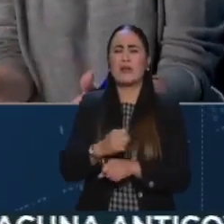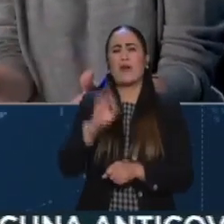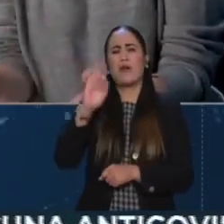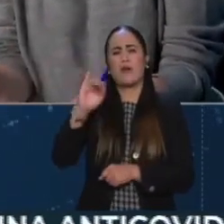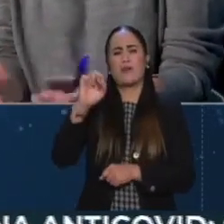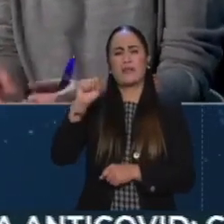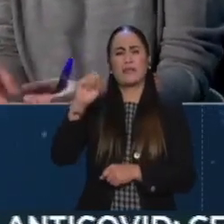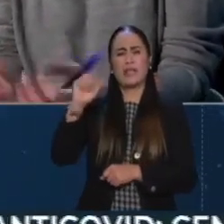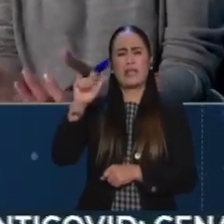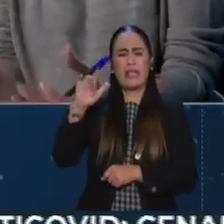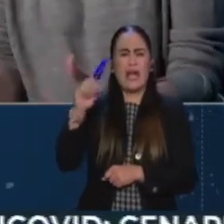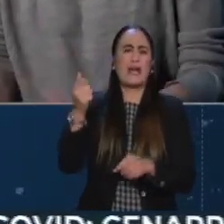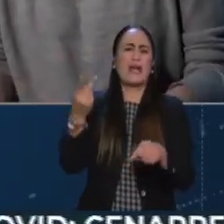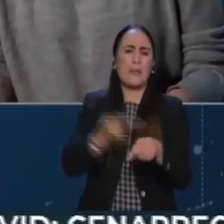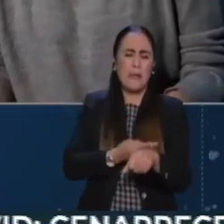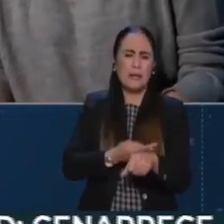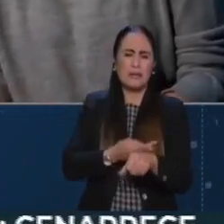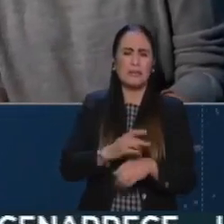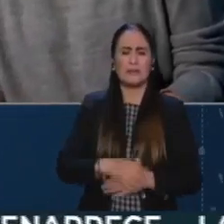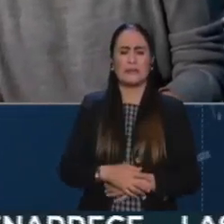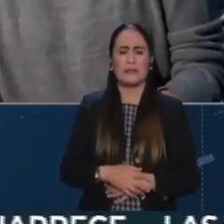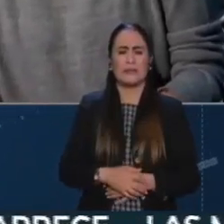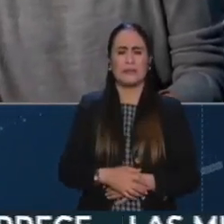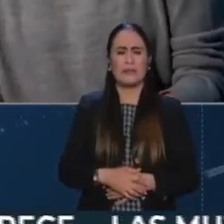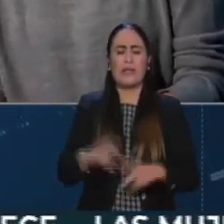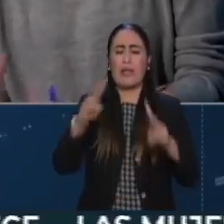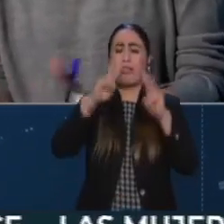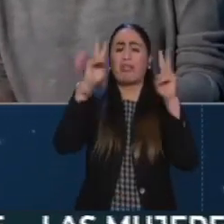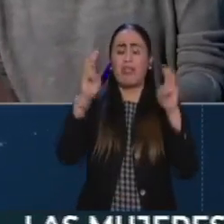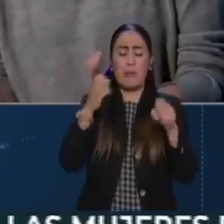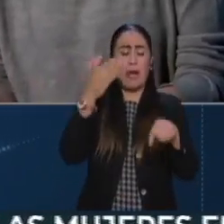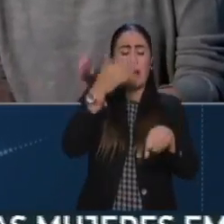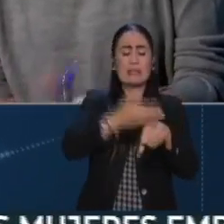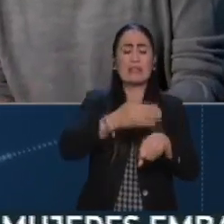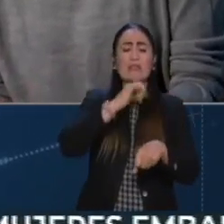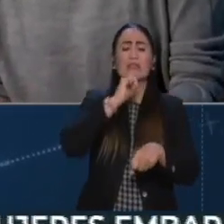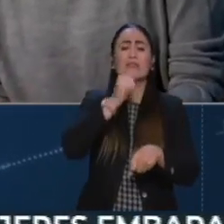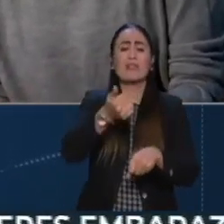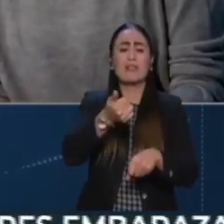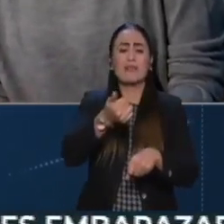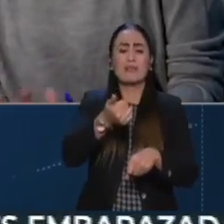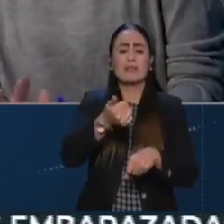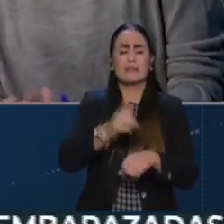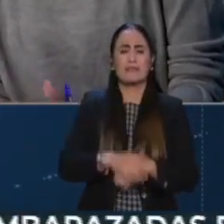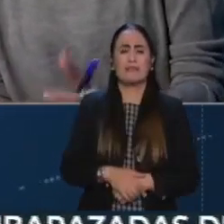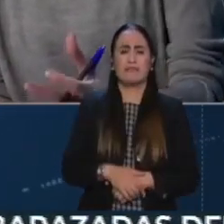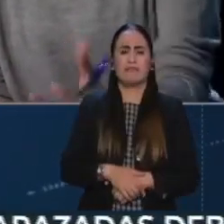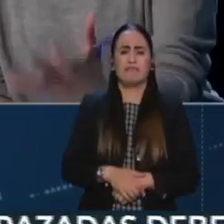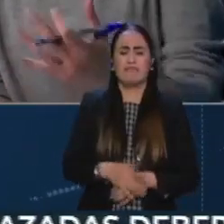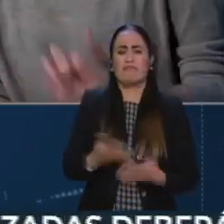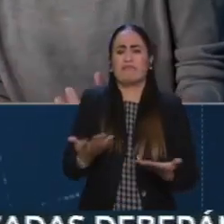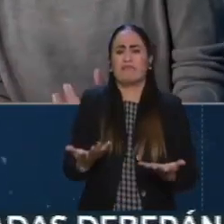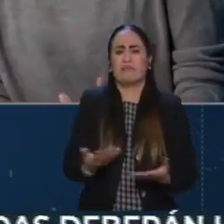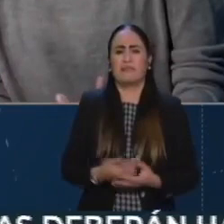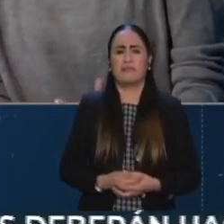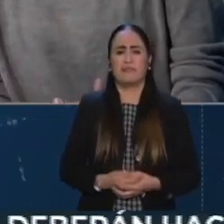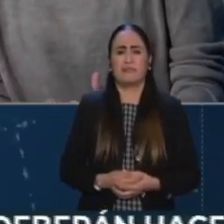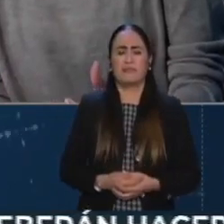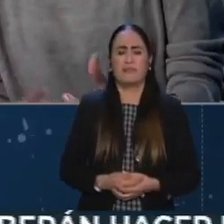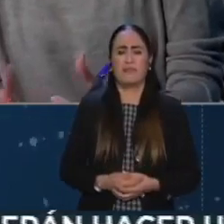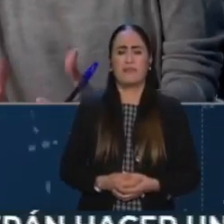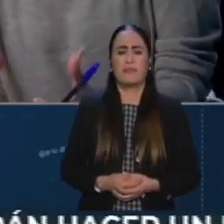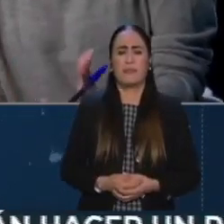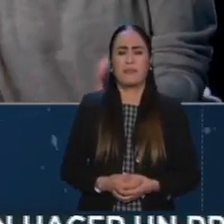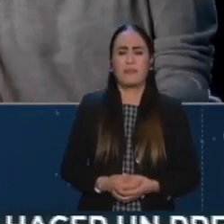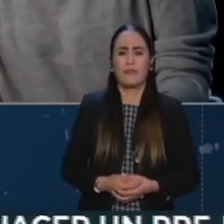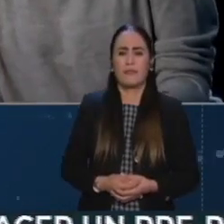con las investigaciones? O sea, el tema de la impunidad, ¿por dónde pasa? Digamos, ¿cuál es la